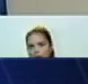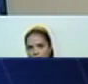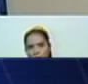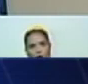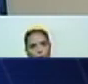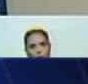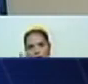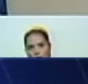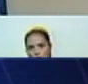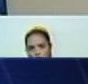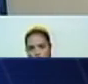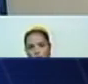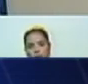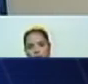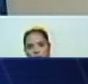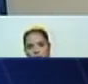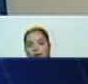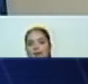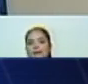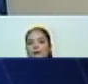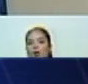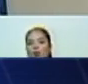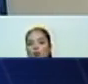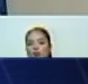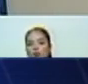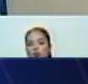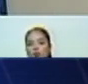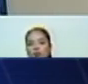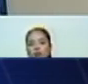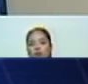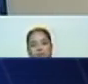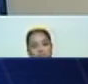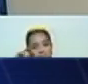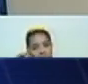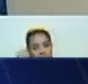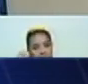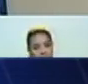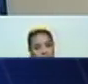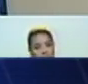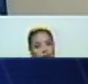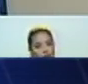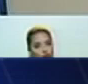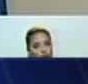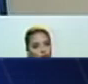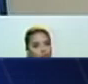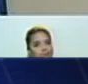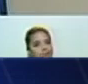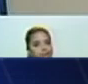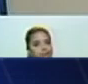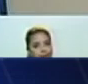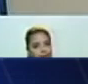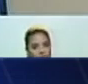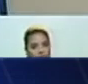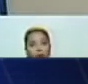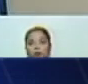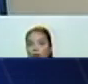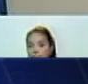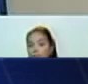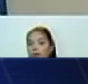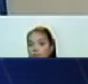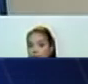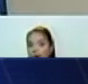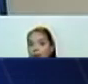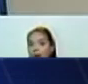la Corrupción. En segundo lugar, delitos de extorsión, que está también previsto en la